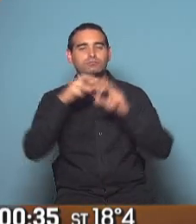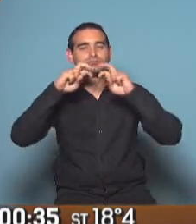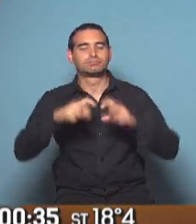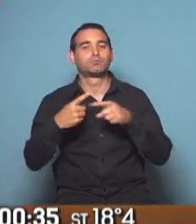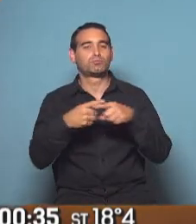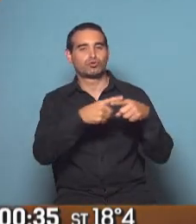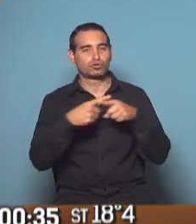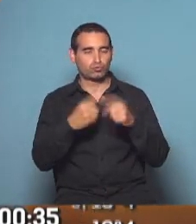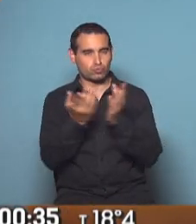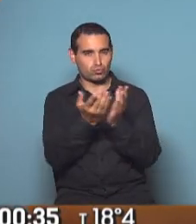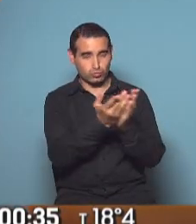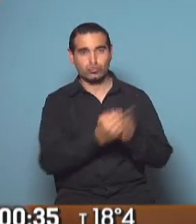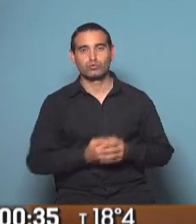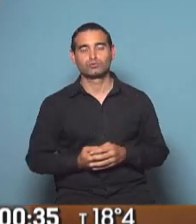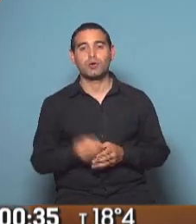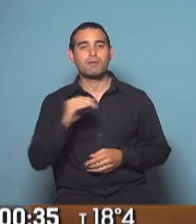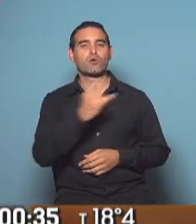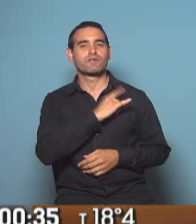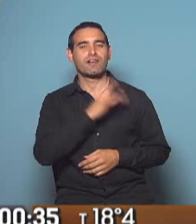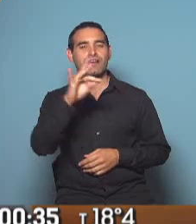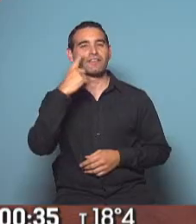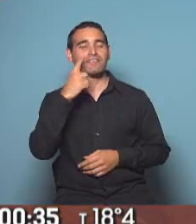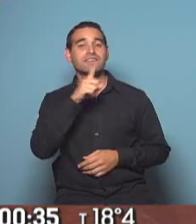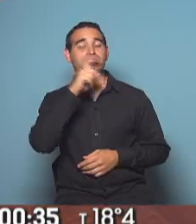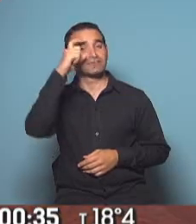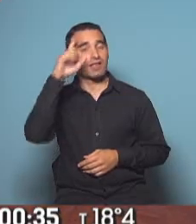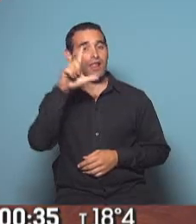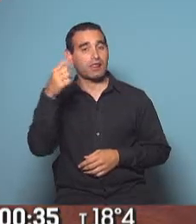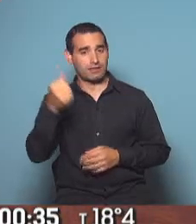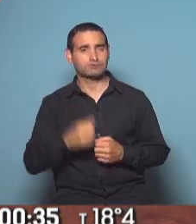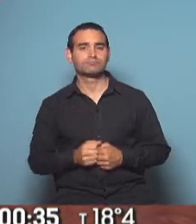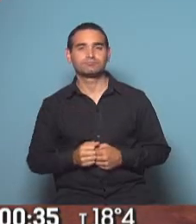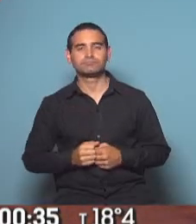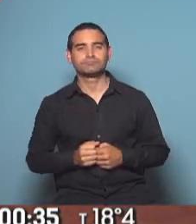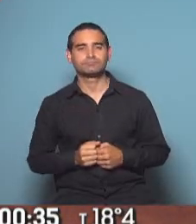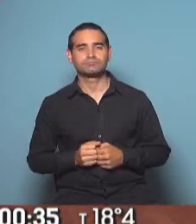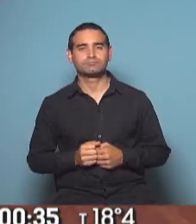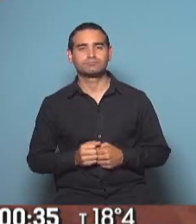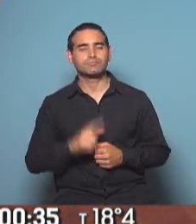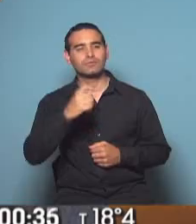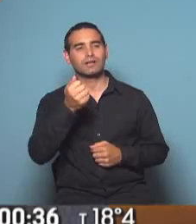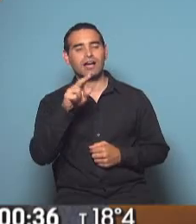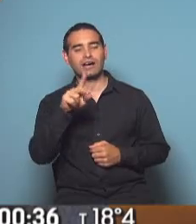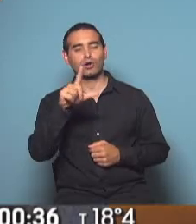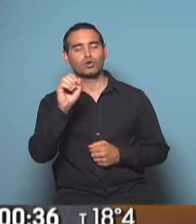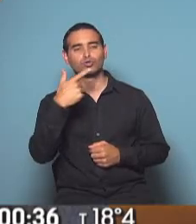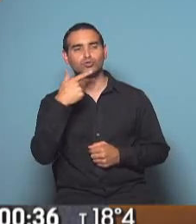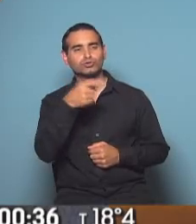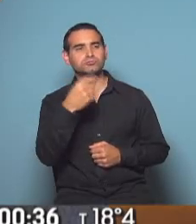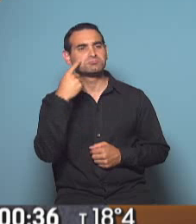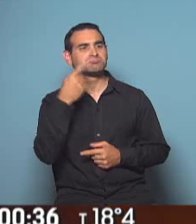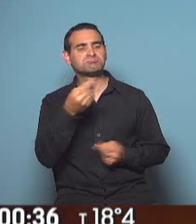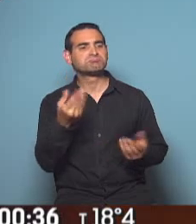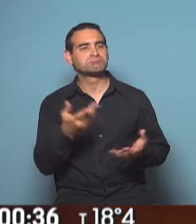también un índice de confianza en el gobierno. Carlos, ¿cuál es en este momento ese índice? ¿Muy